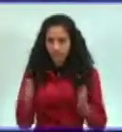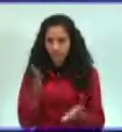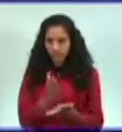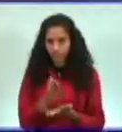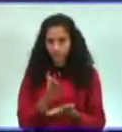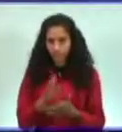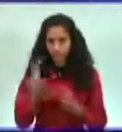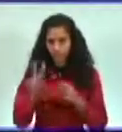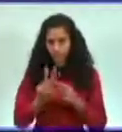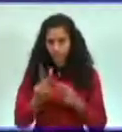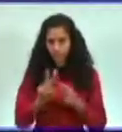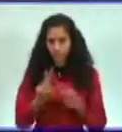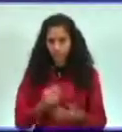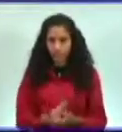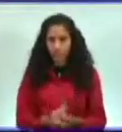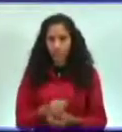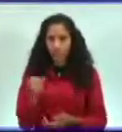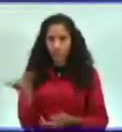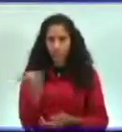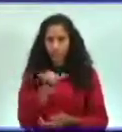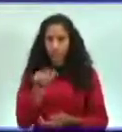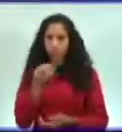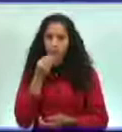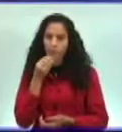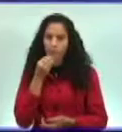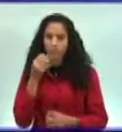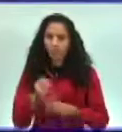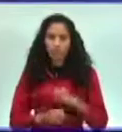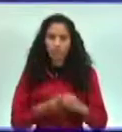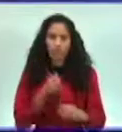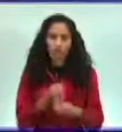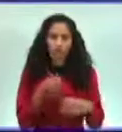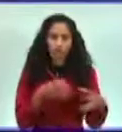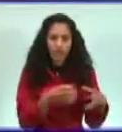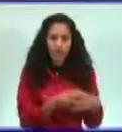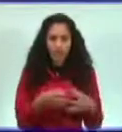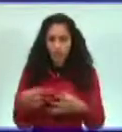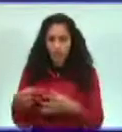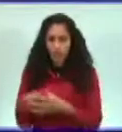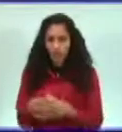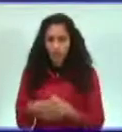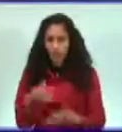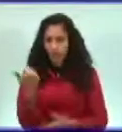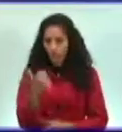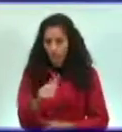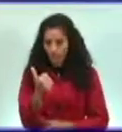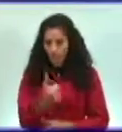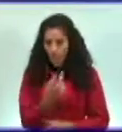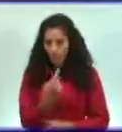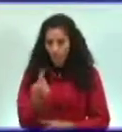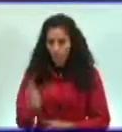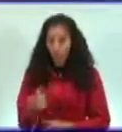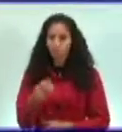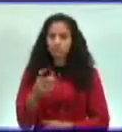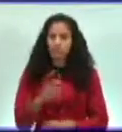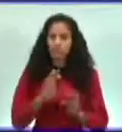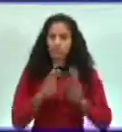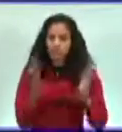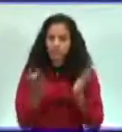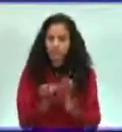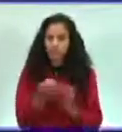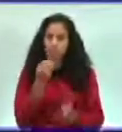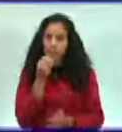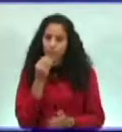emisión televisiva. También utilizaremos conjuntos de 10 elementos que la familia